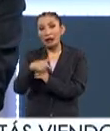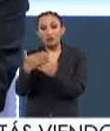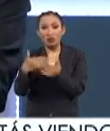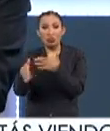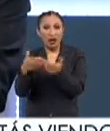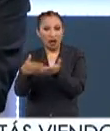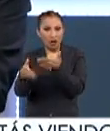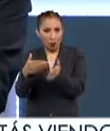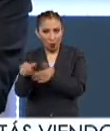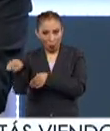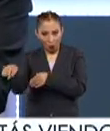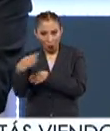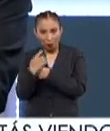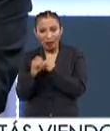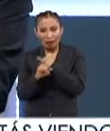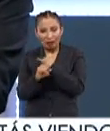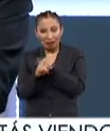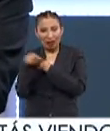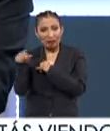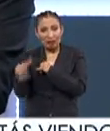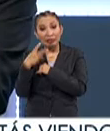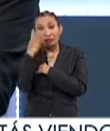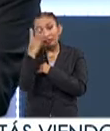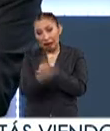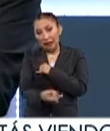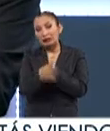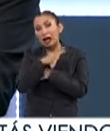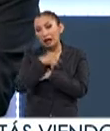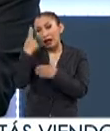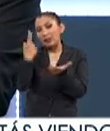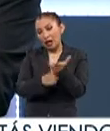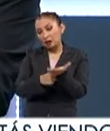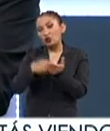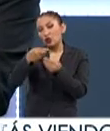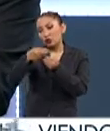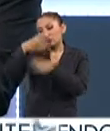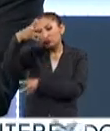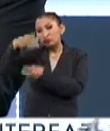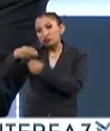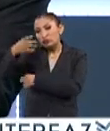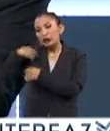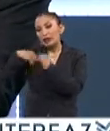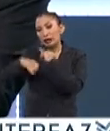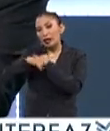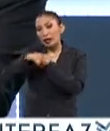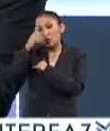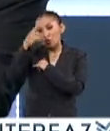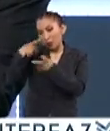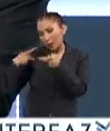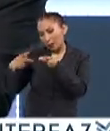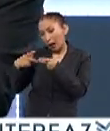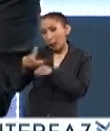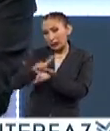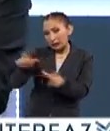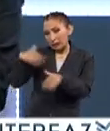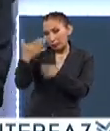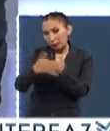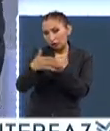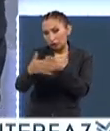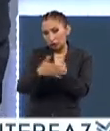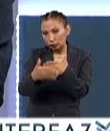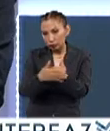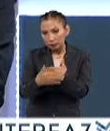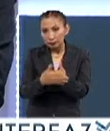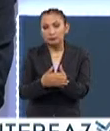hoy. Tenemos ya 3 plataformas funcionando y una más armada que está lista para ser